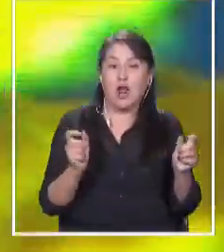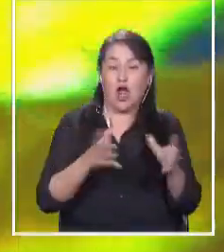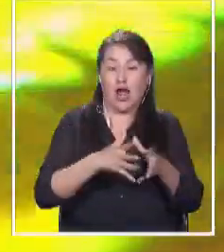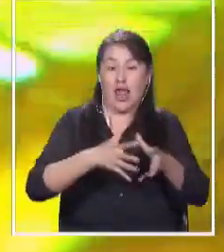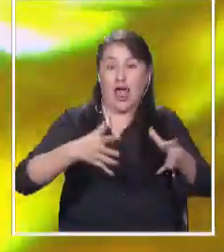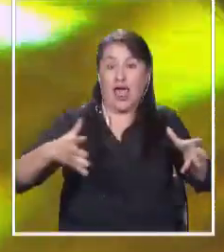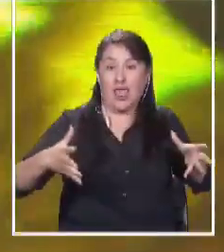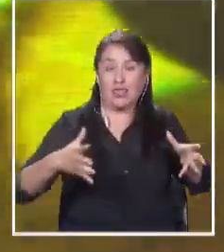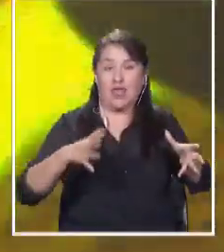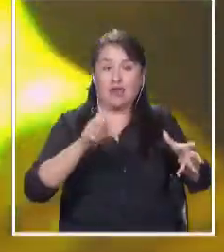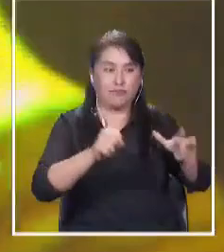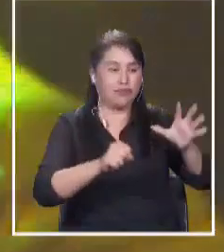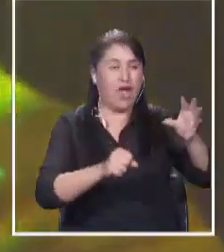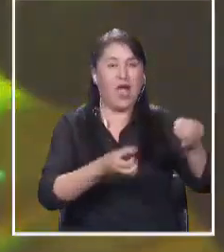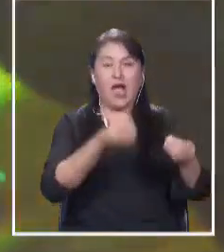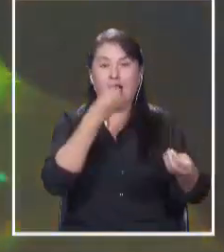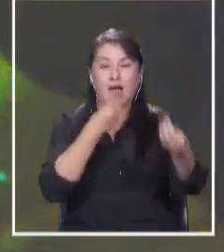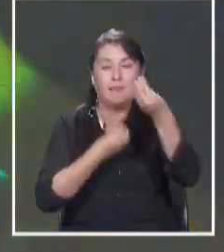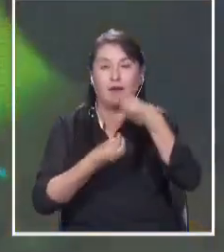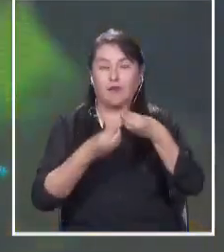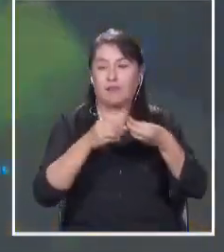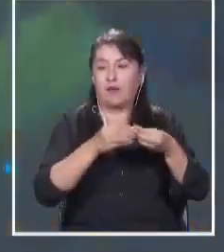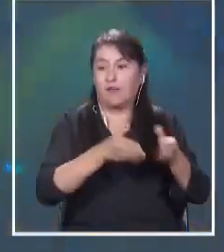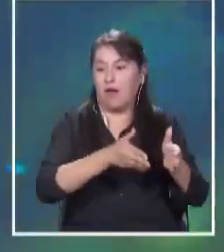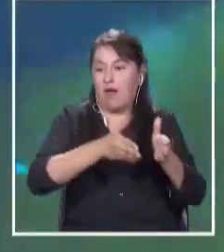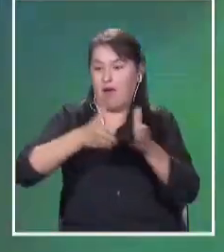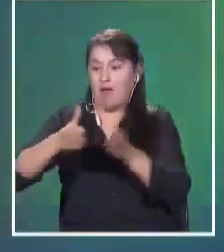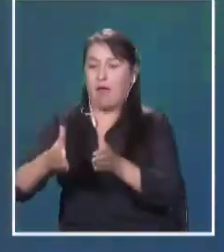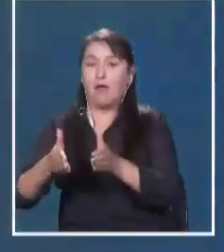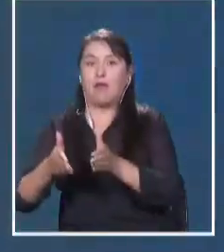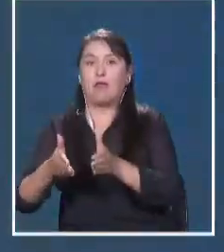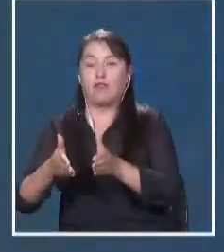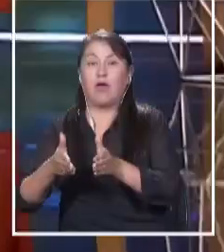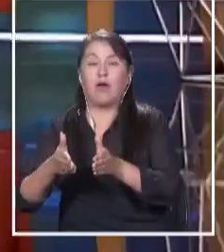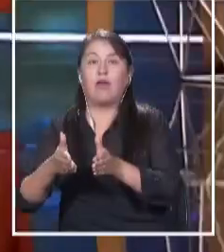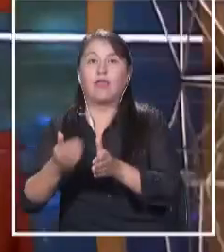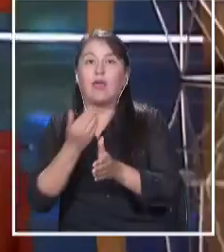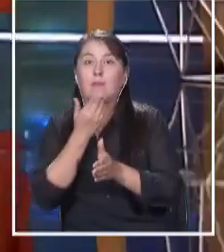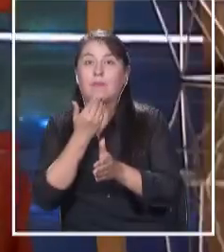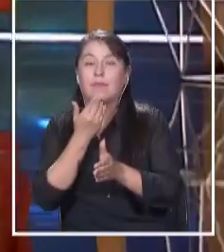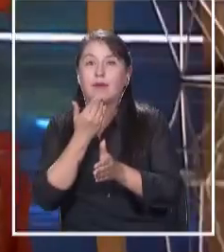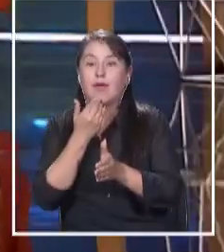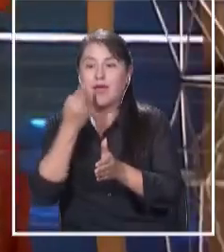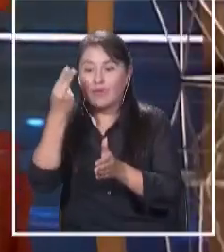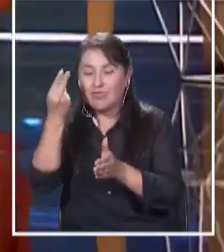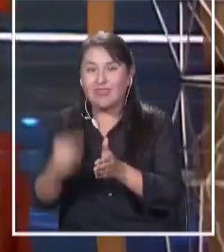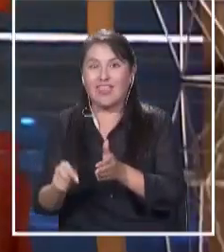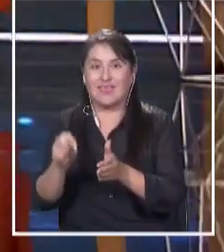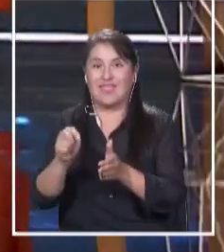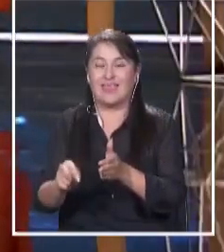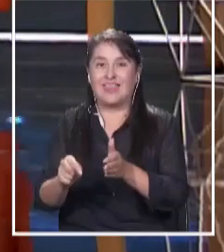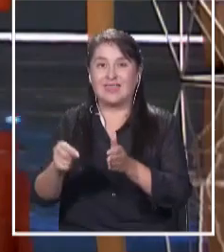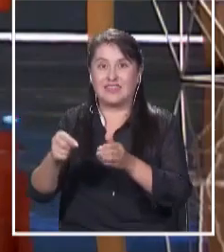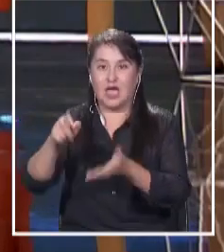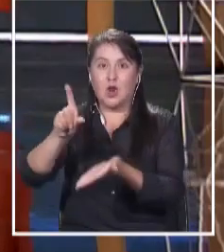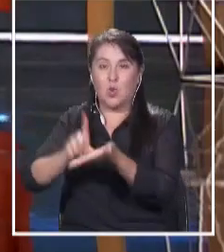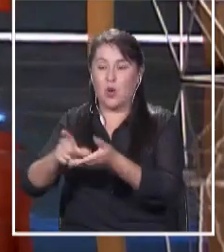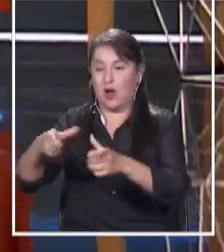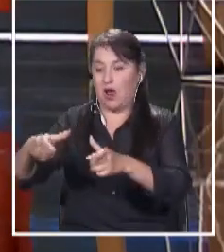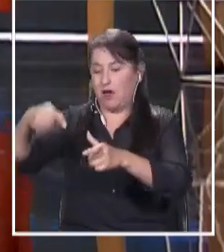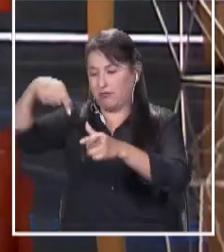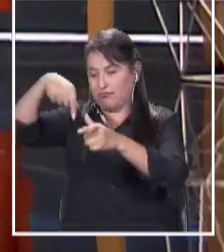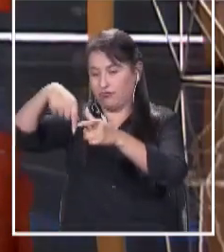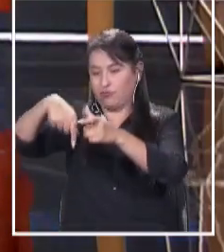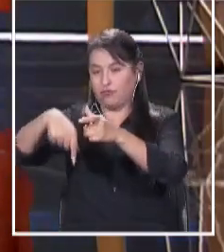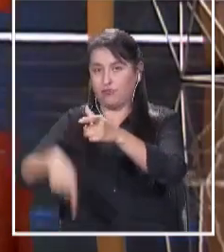propia. Parientes viven en las otras fosas, pero descubrimos que era propio de aquí, de esta fosa, lo llamamos